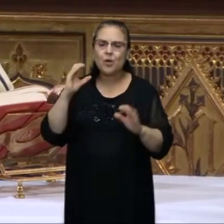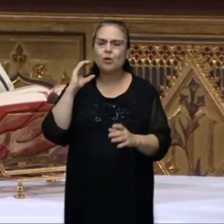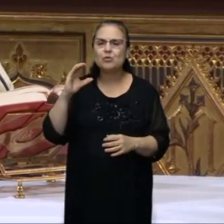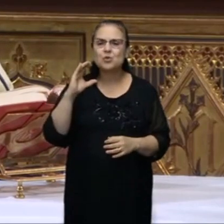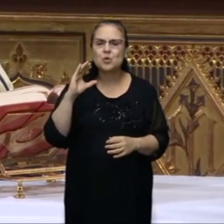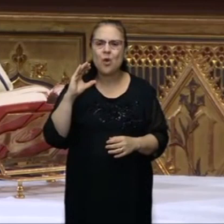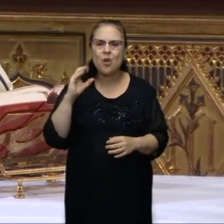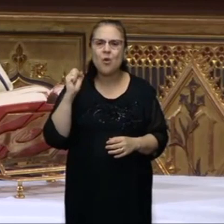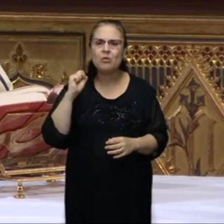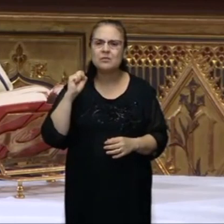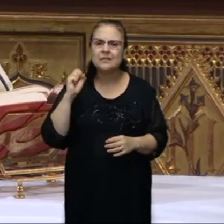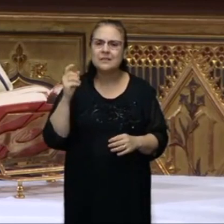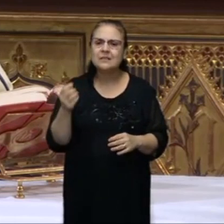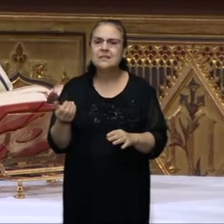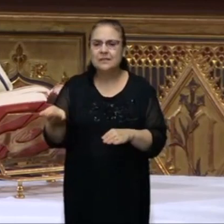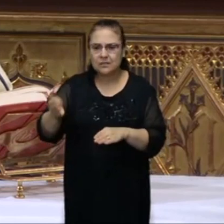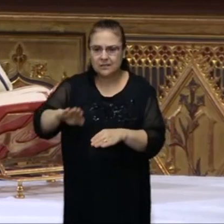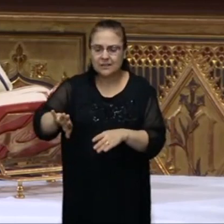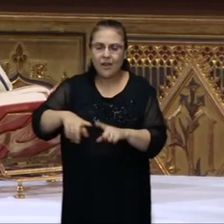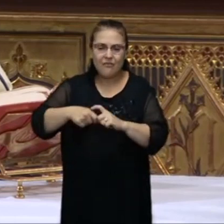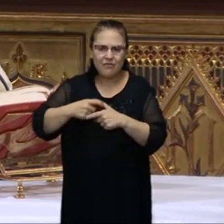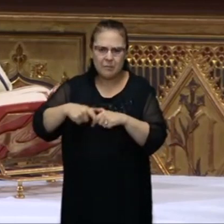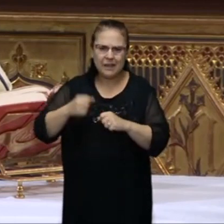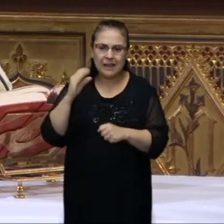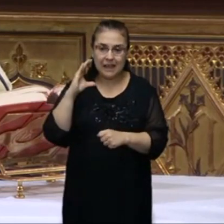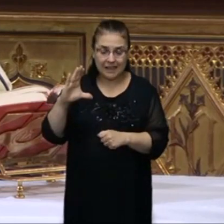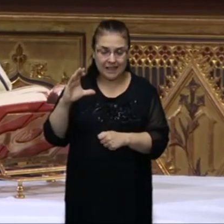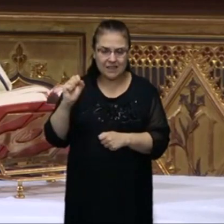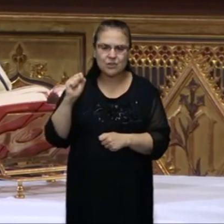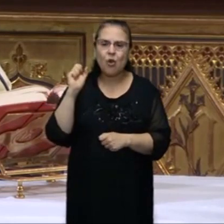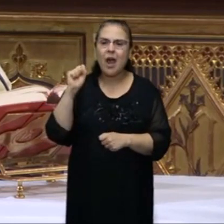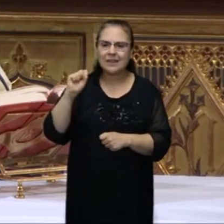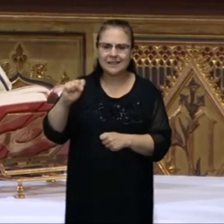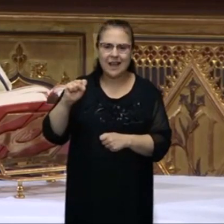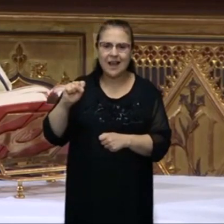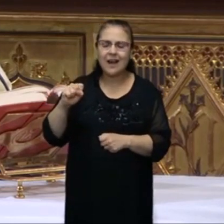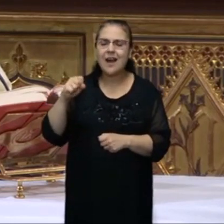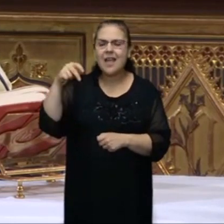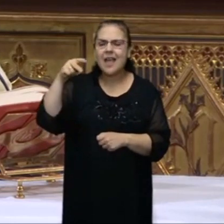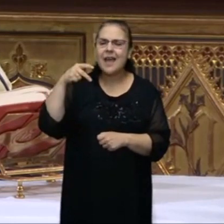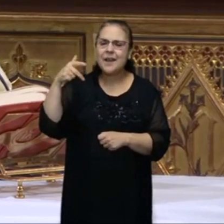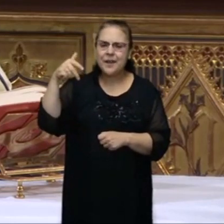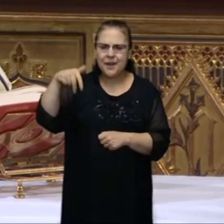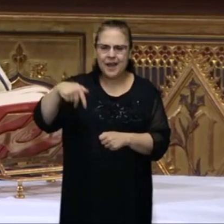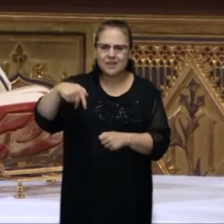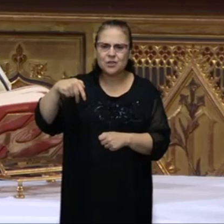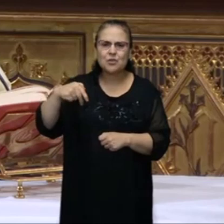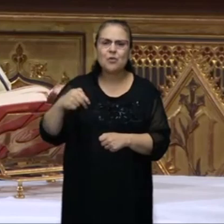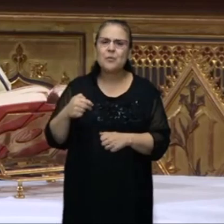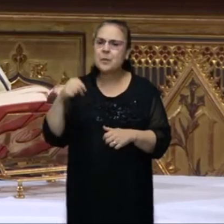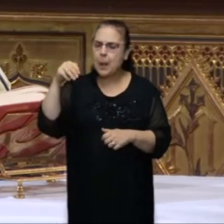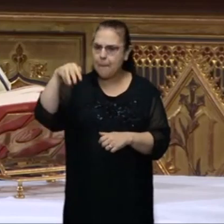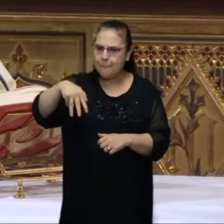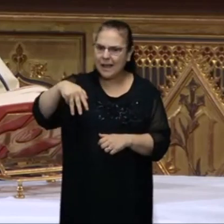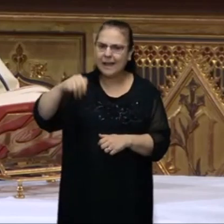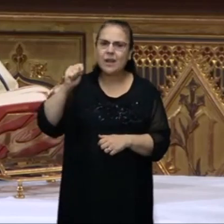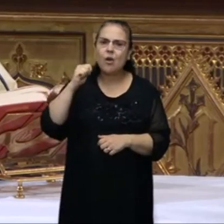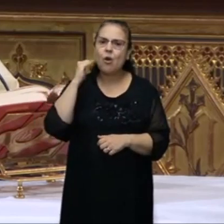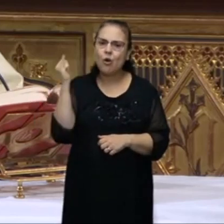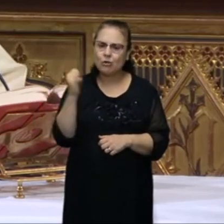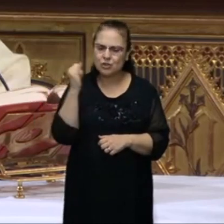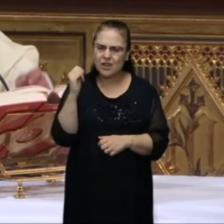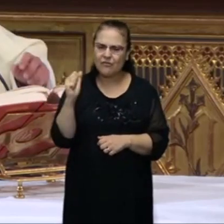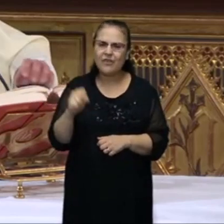Consuelo, los difuntos de la familia Cristo y familia Arteaga, Nacho y familiares difuntos, Nelly, Josefa, José